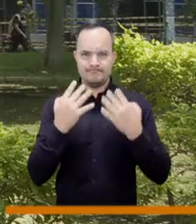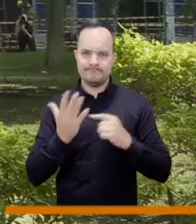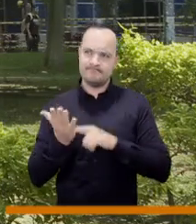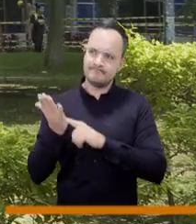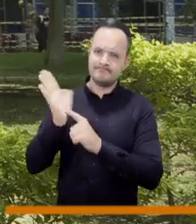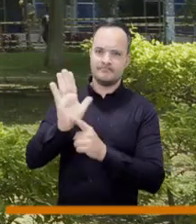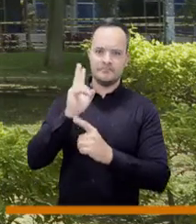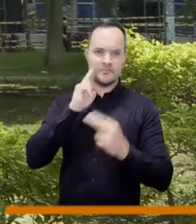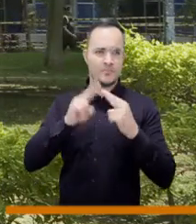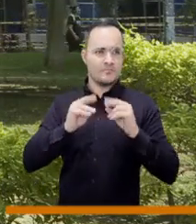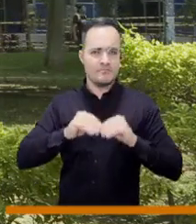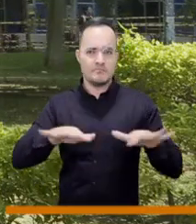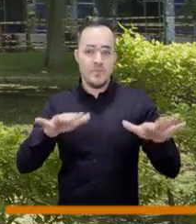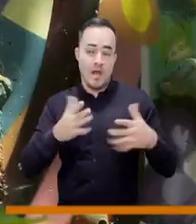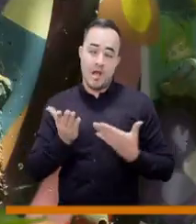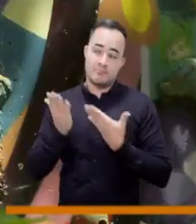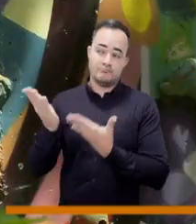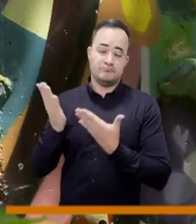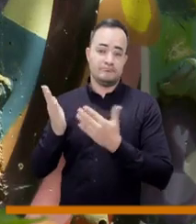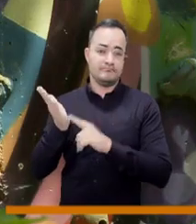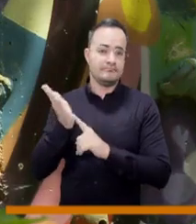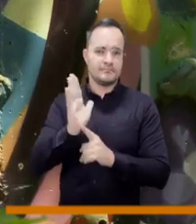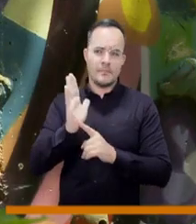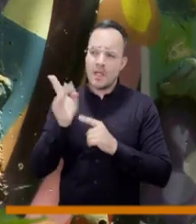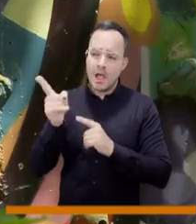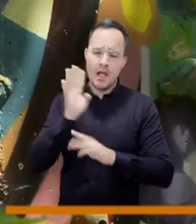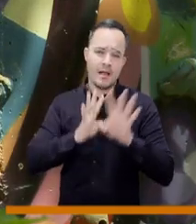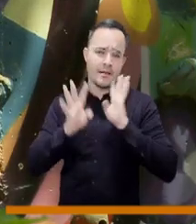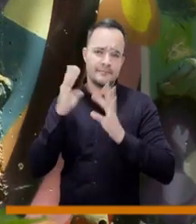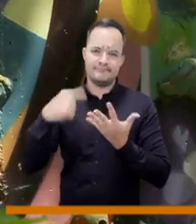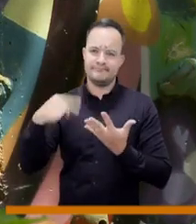esquemas estéticos que también pueden ser muy variables.